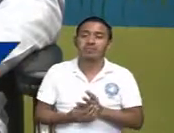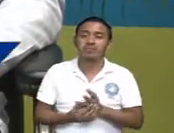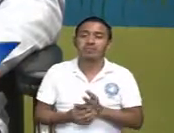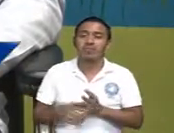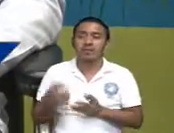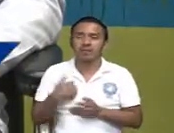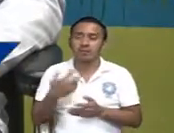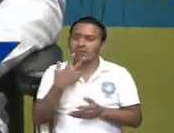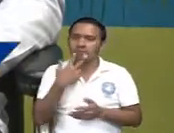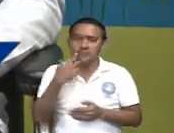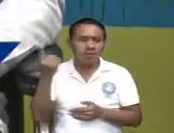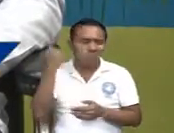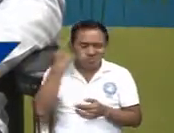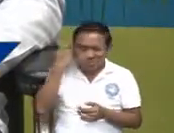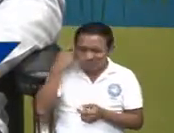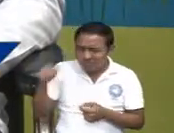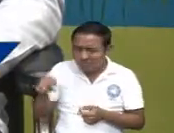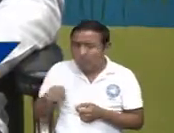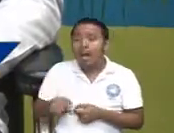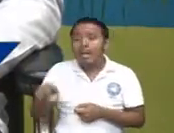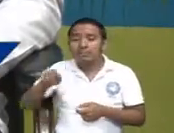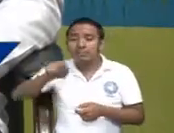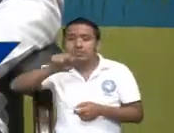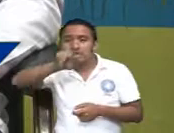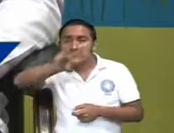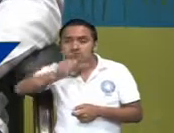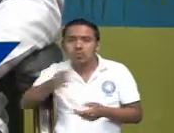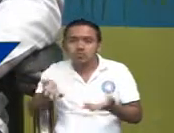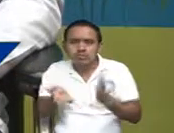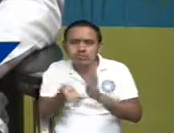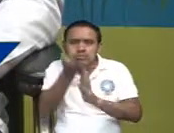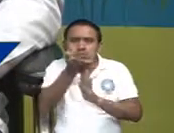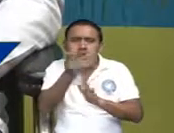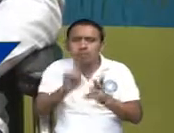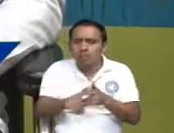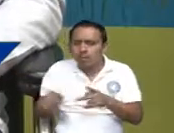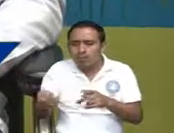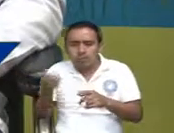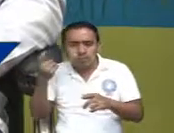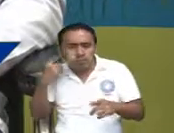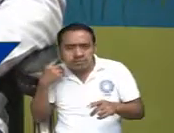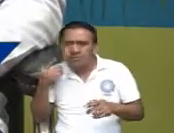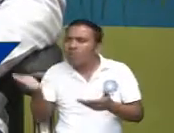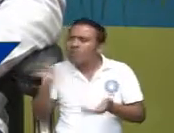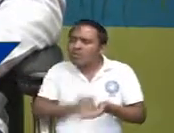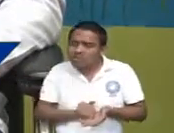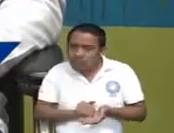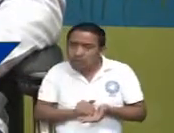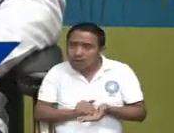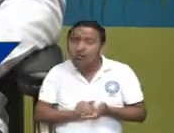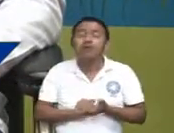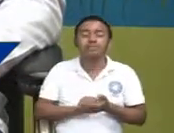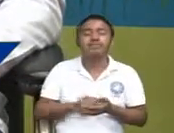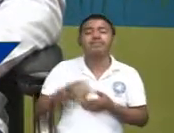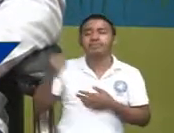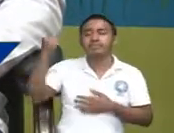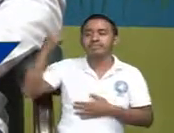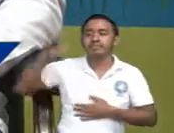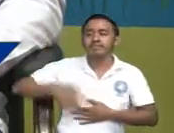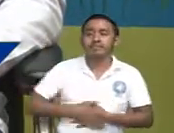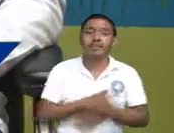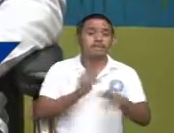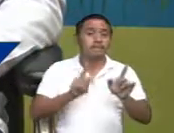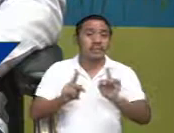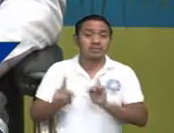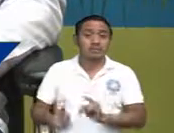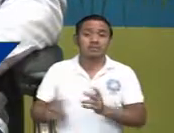pues entonces le subo más al televisor y le subo más al radio o me repetí me que no te escuché bien verdad porque hay